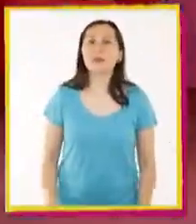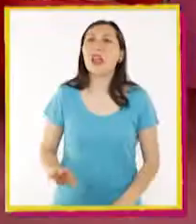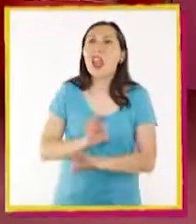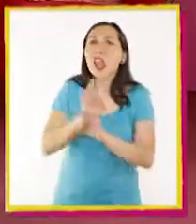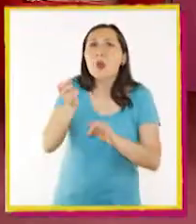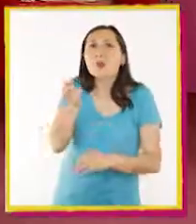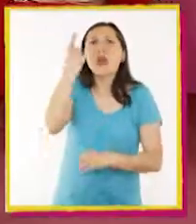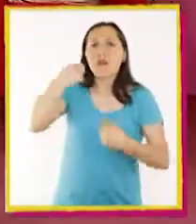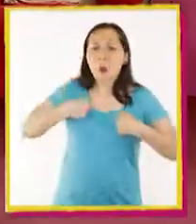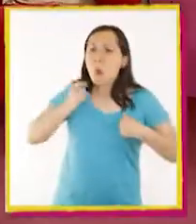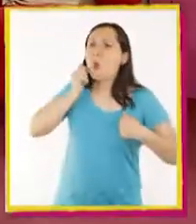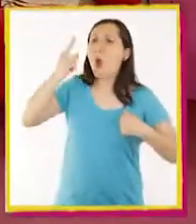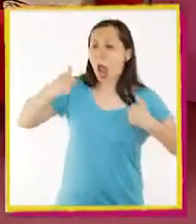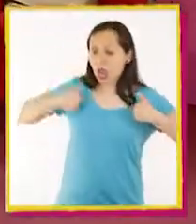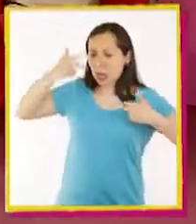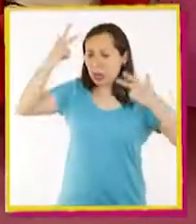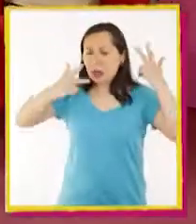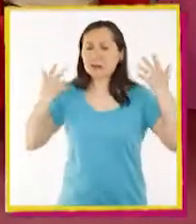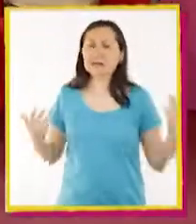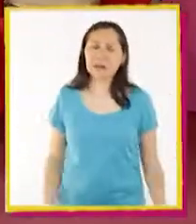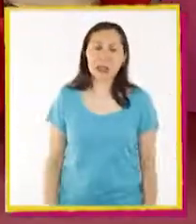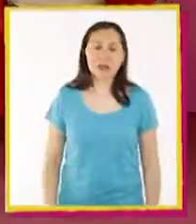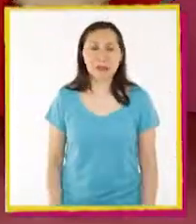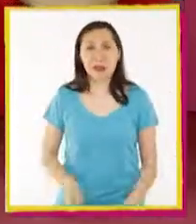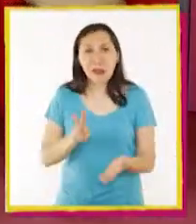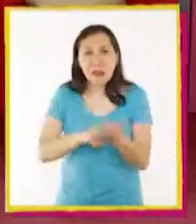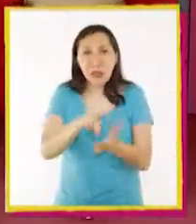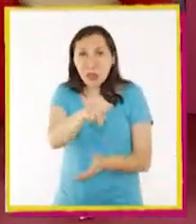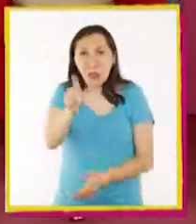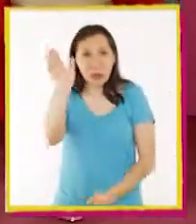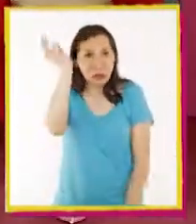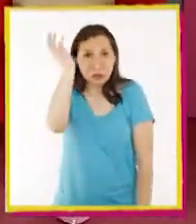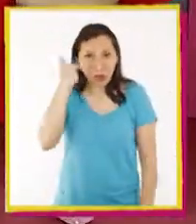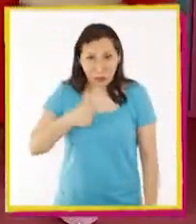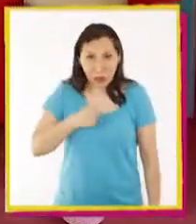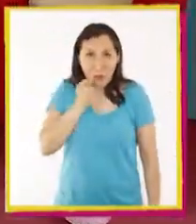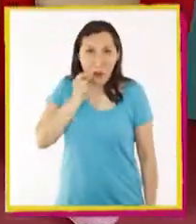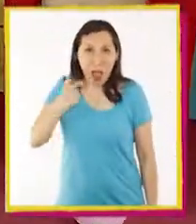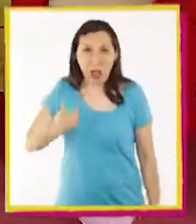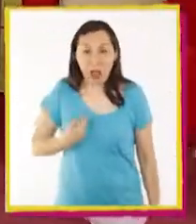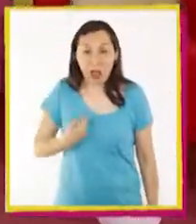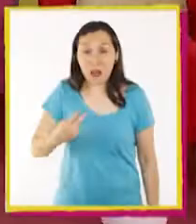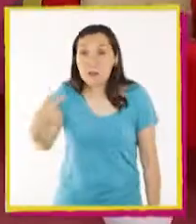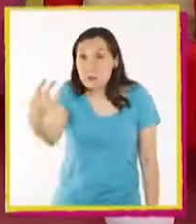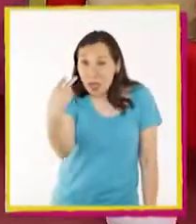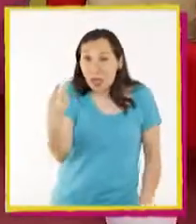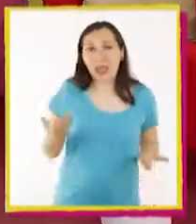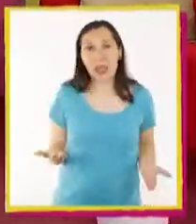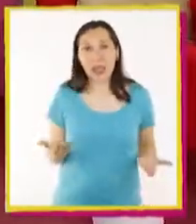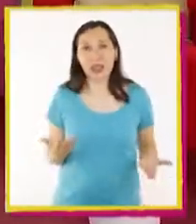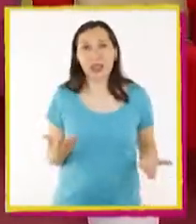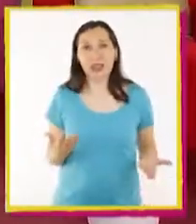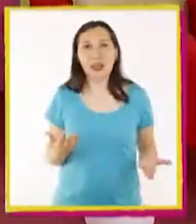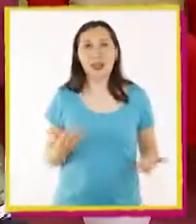Nadie adivina de qué estoy disfrazado. ¿De verdad ustedes tampoco? ¡No! Pero miren,